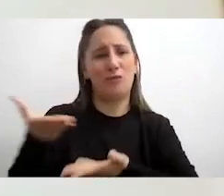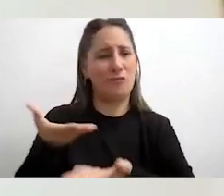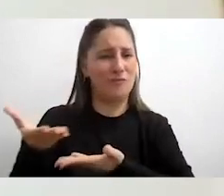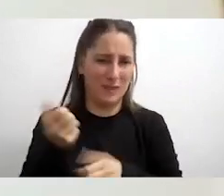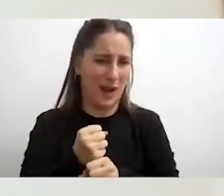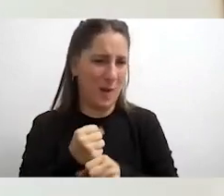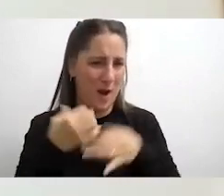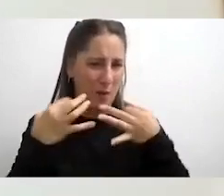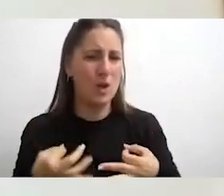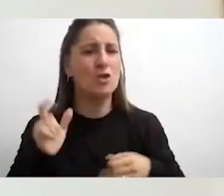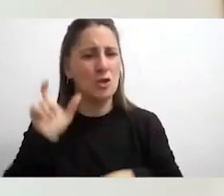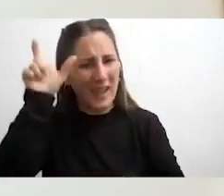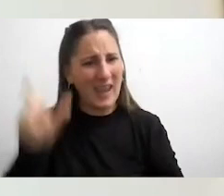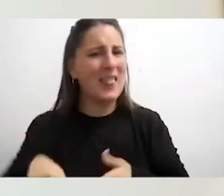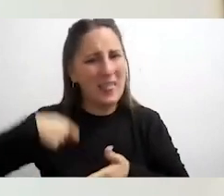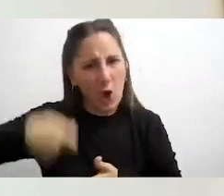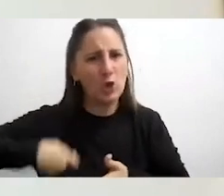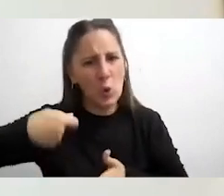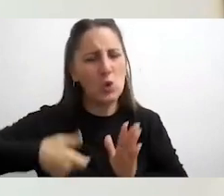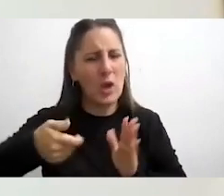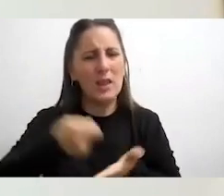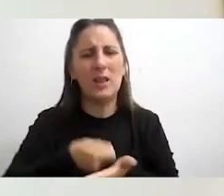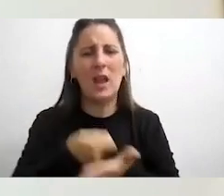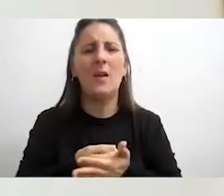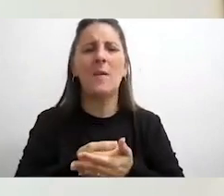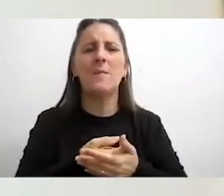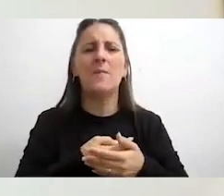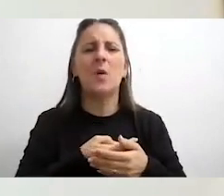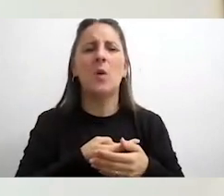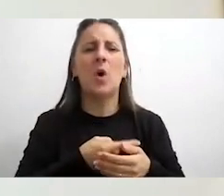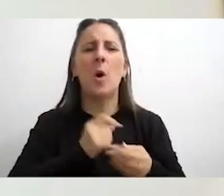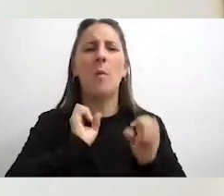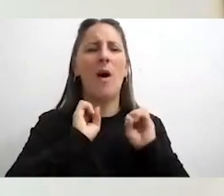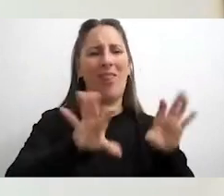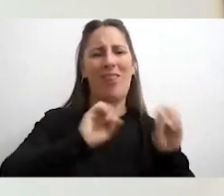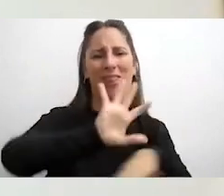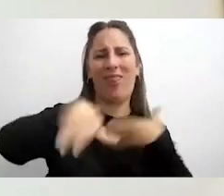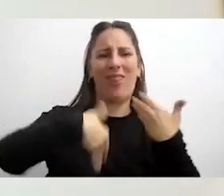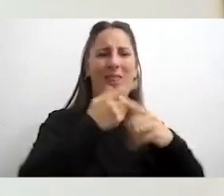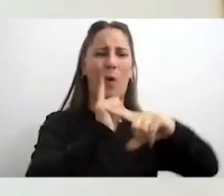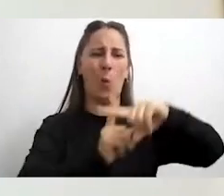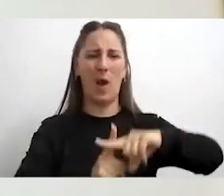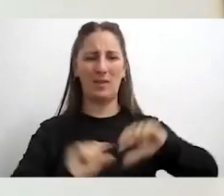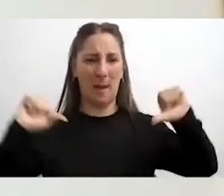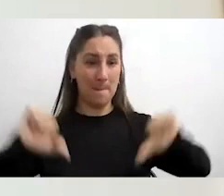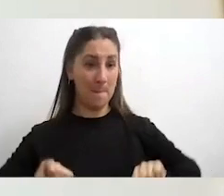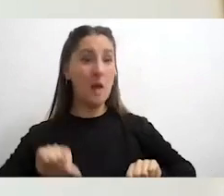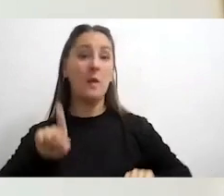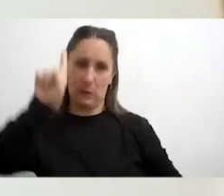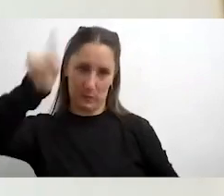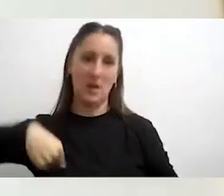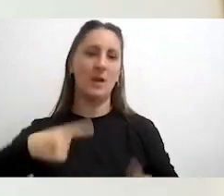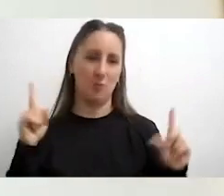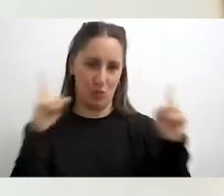yo sé que los contribuyentes llevan las cosas como muy desprolijas y bueno, después tienen sus consecuencias, es